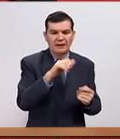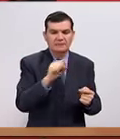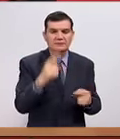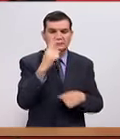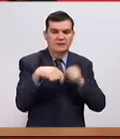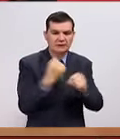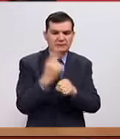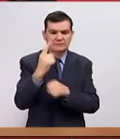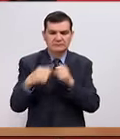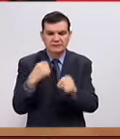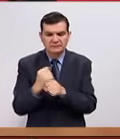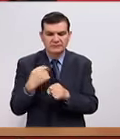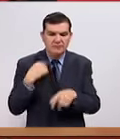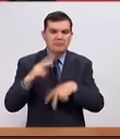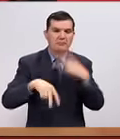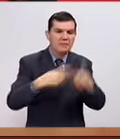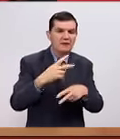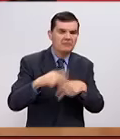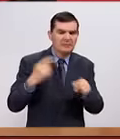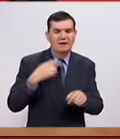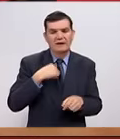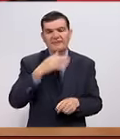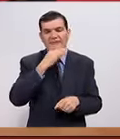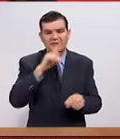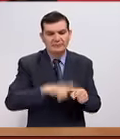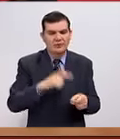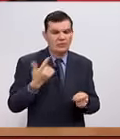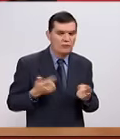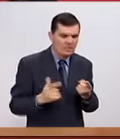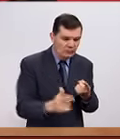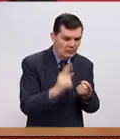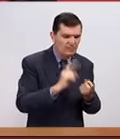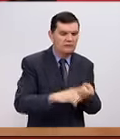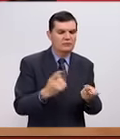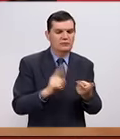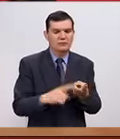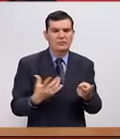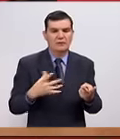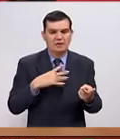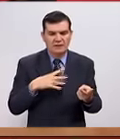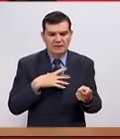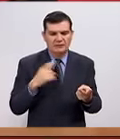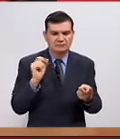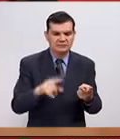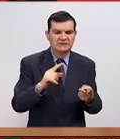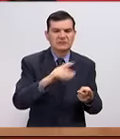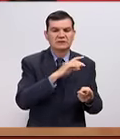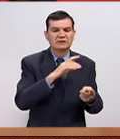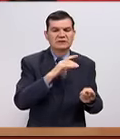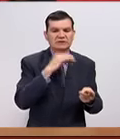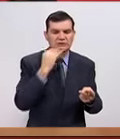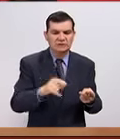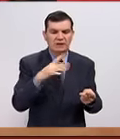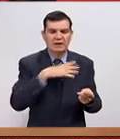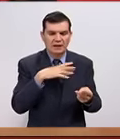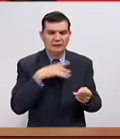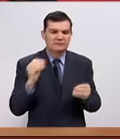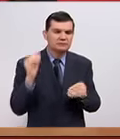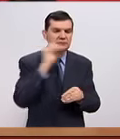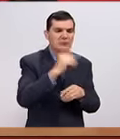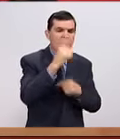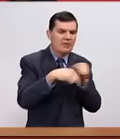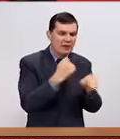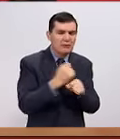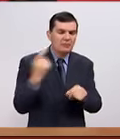año y Bueno hay festivales como Guanajuato eh instancias Como incine que también se preocupan por llevar cada